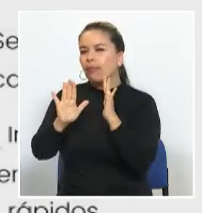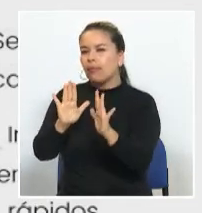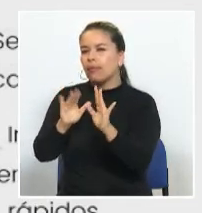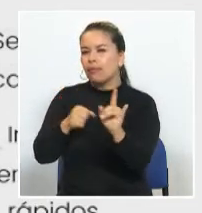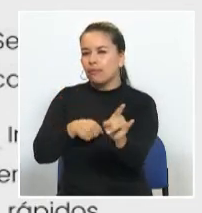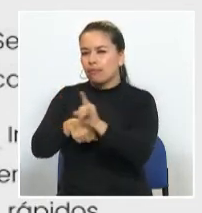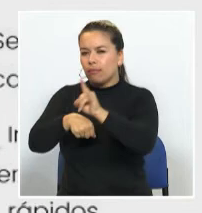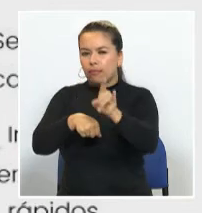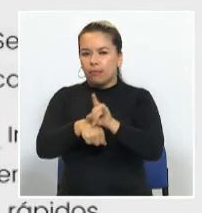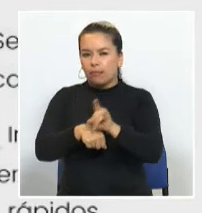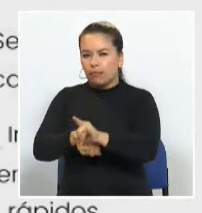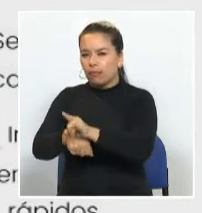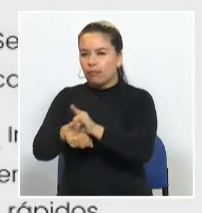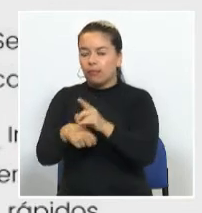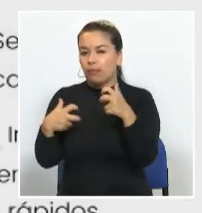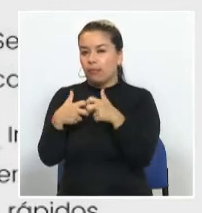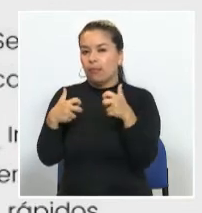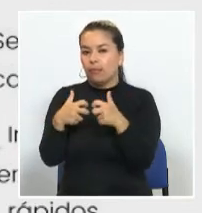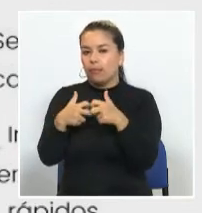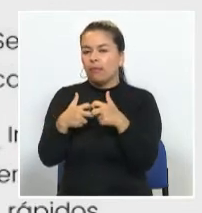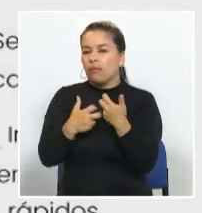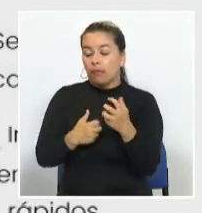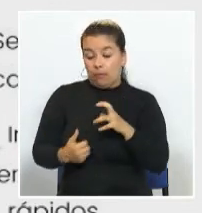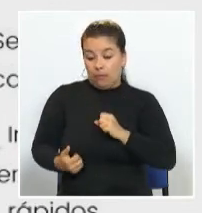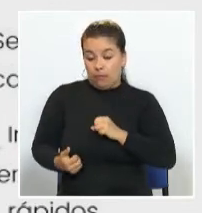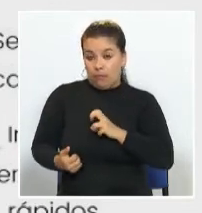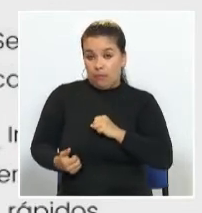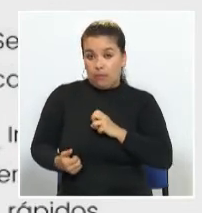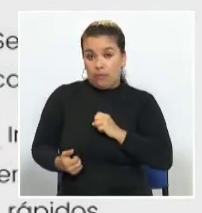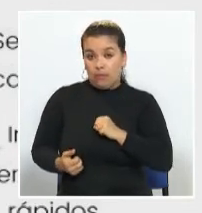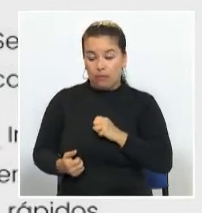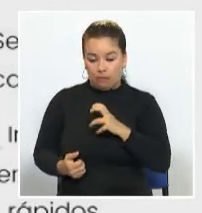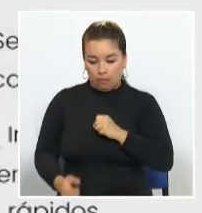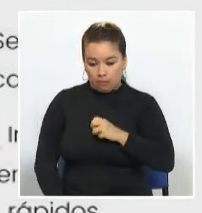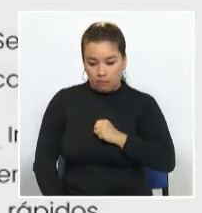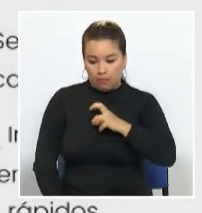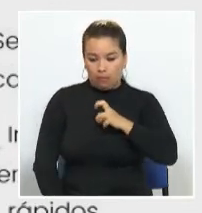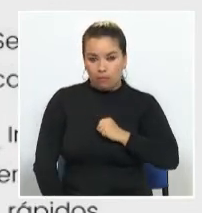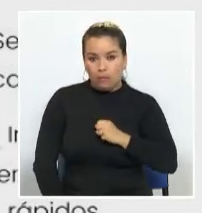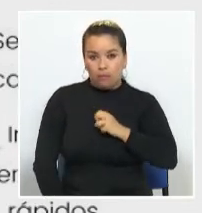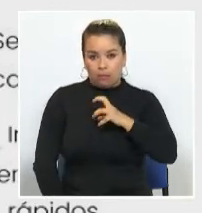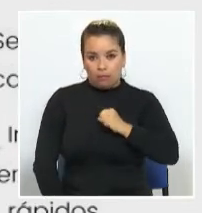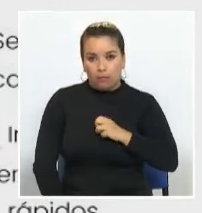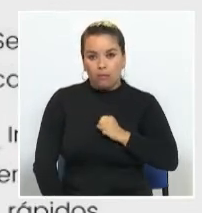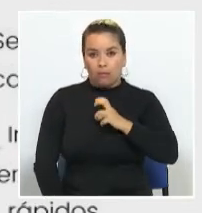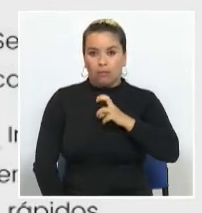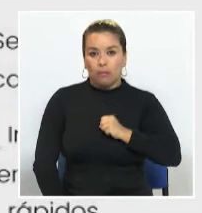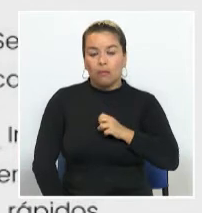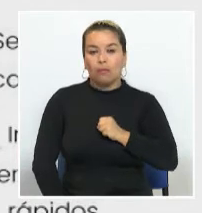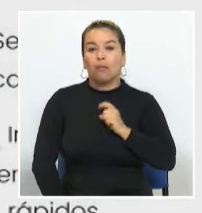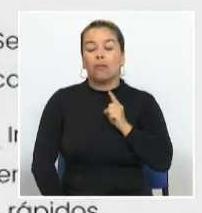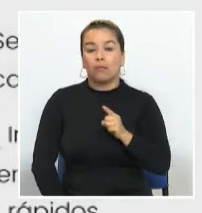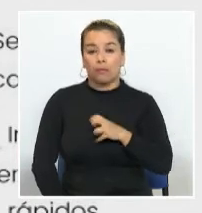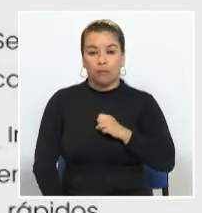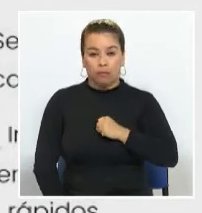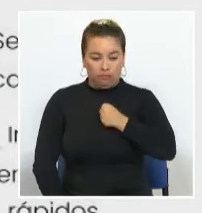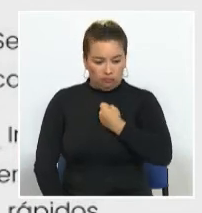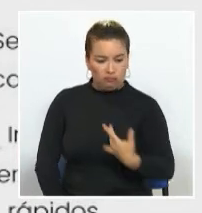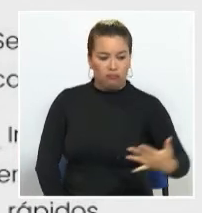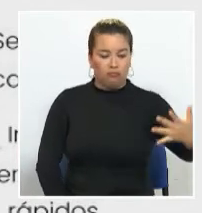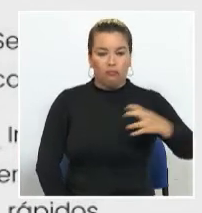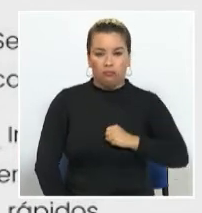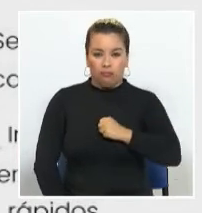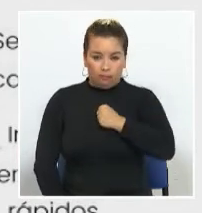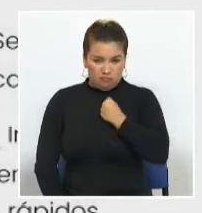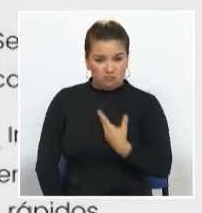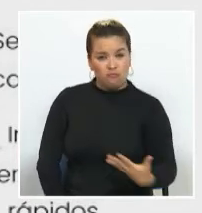eléctrica. Para que el corazón lata, para que el corazón se contraiga y para que el corazón expulse la sangre,